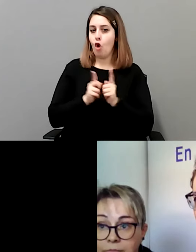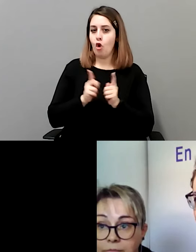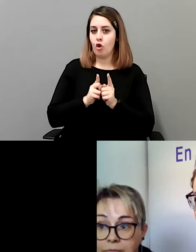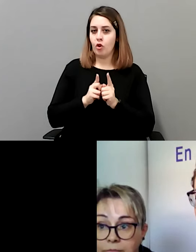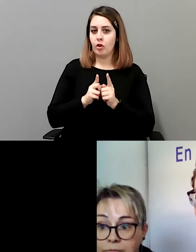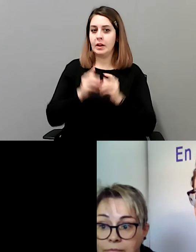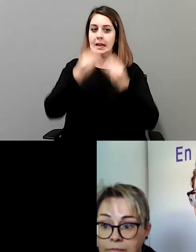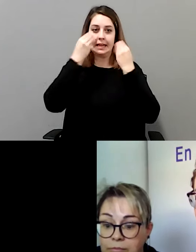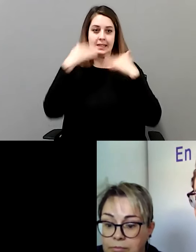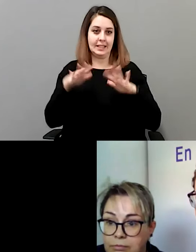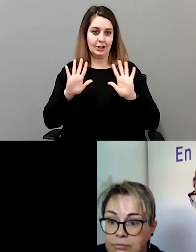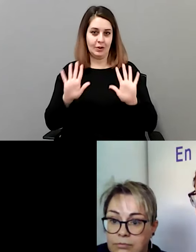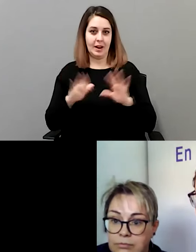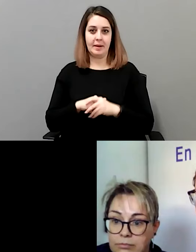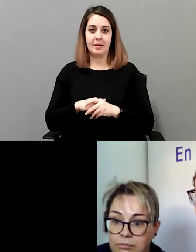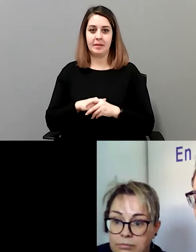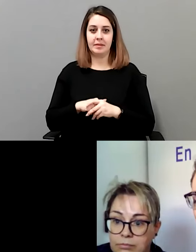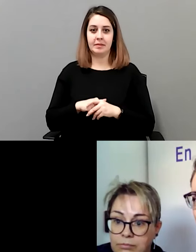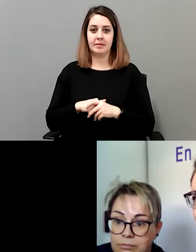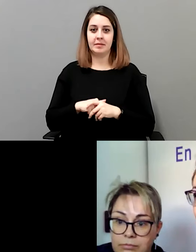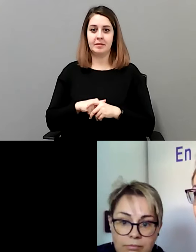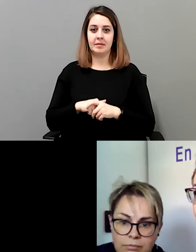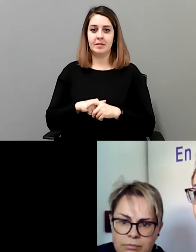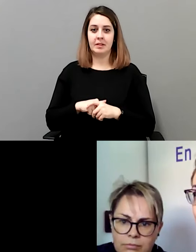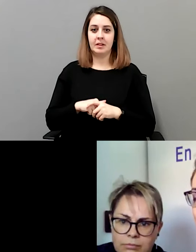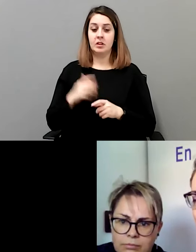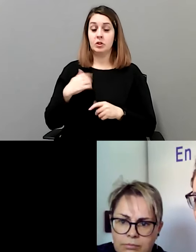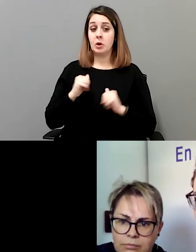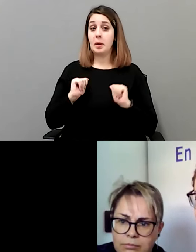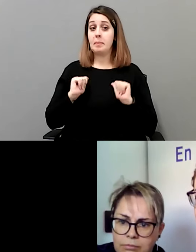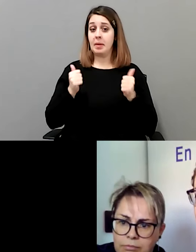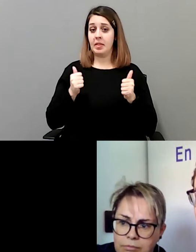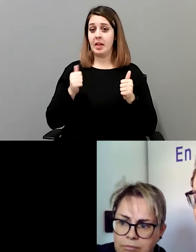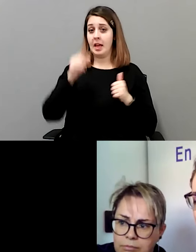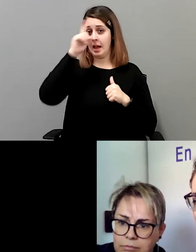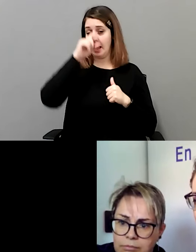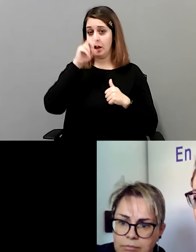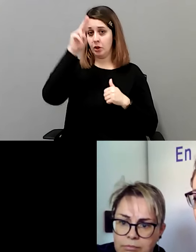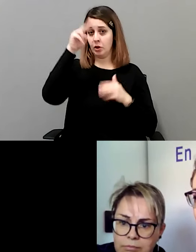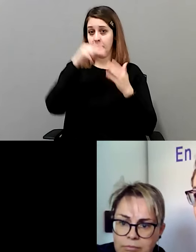una historia, ¿no? Eso que yo digo. Yo empecé en